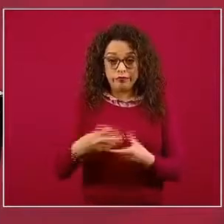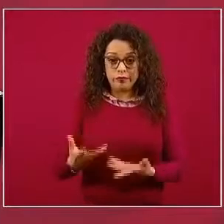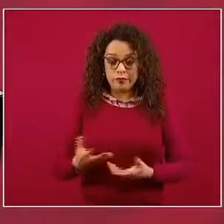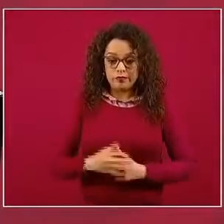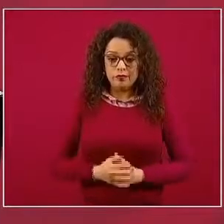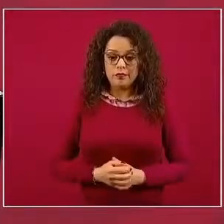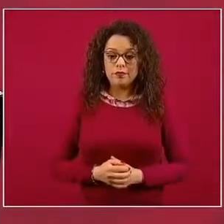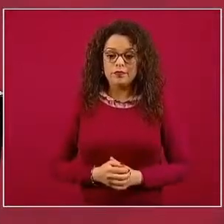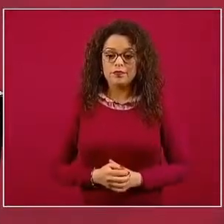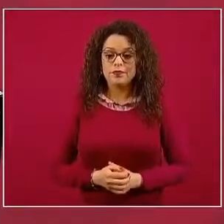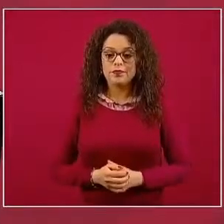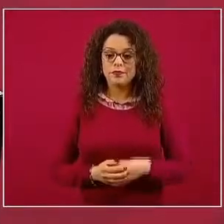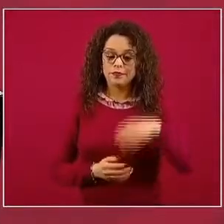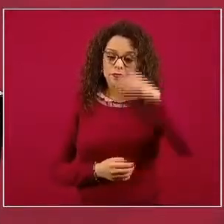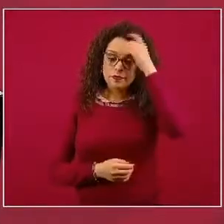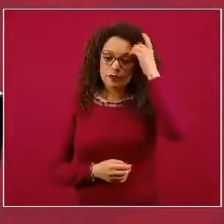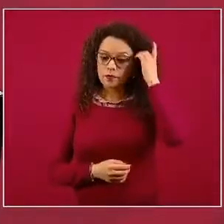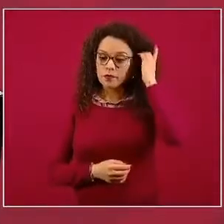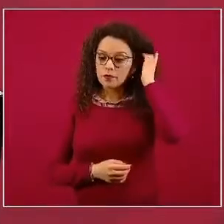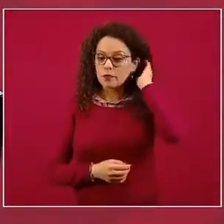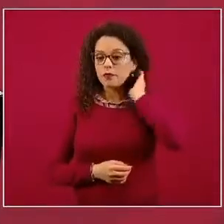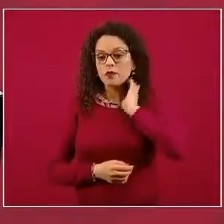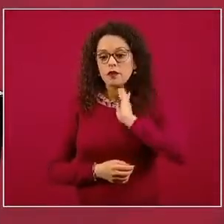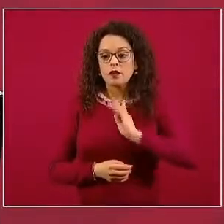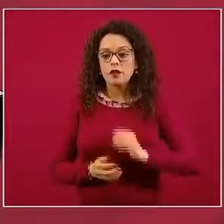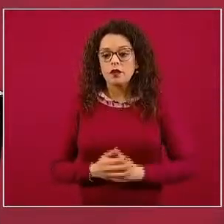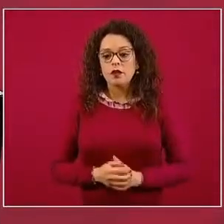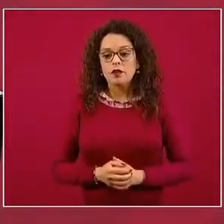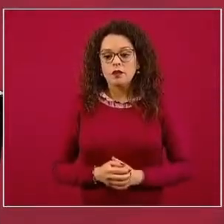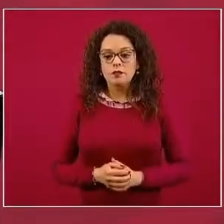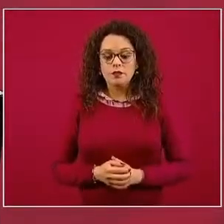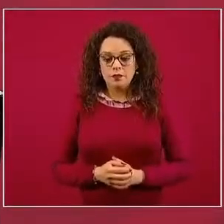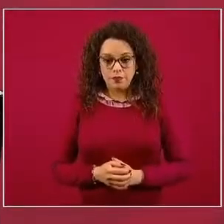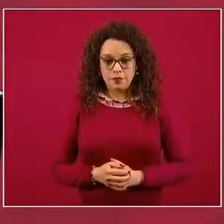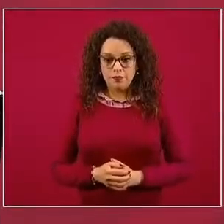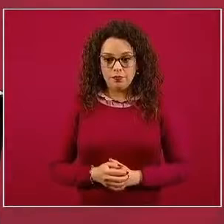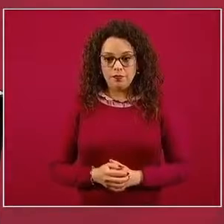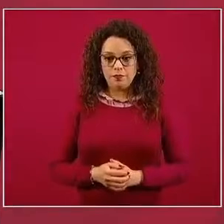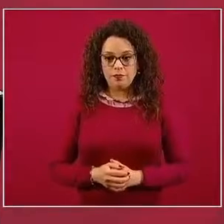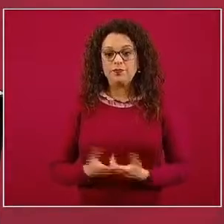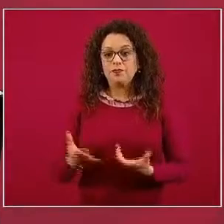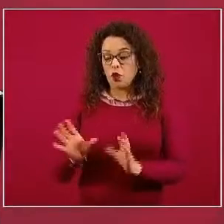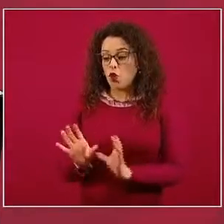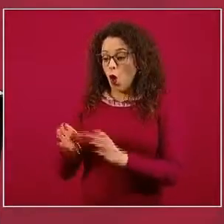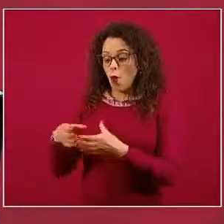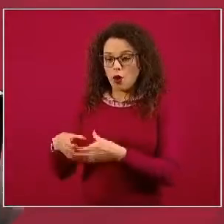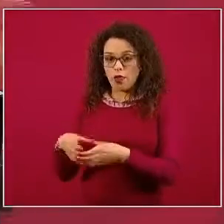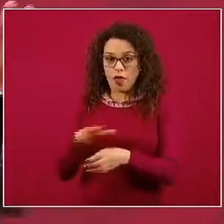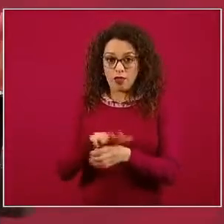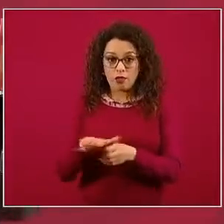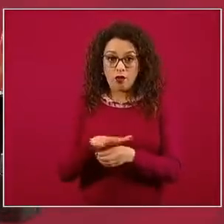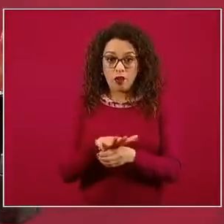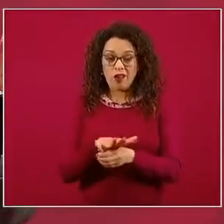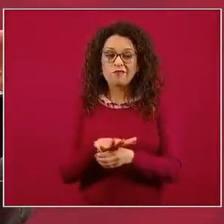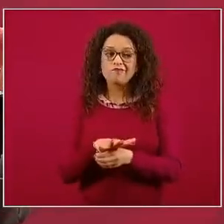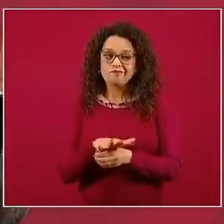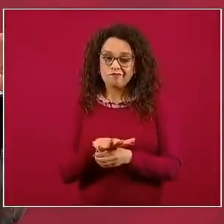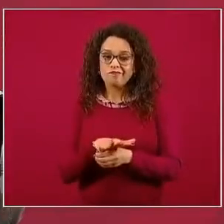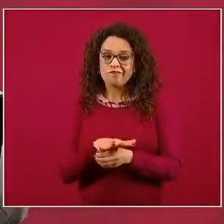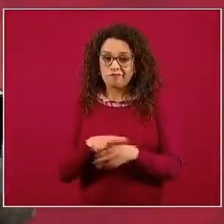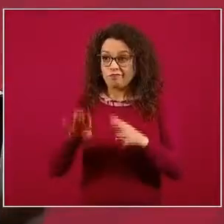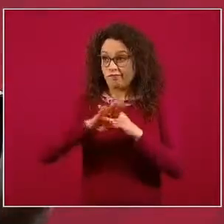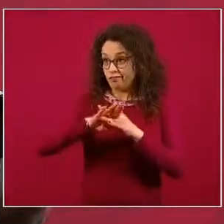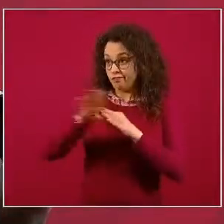esperable, no creo que justificable, pero esperable que la comunidad local empiece a rechazar a las personas